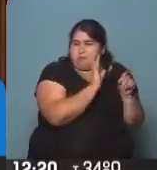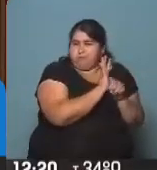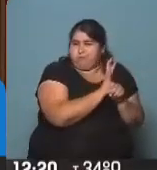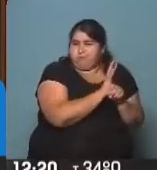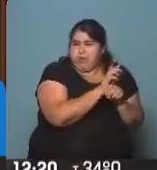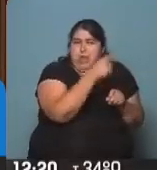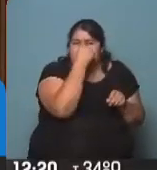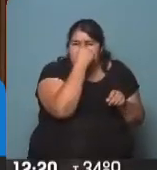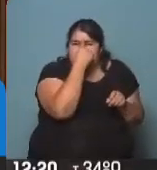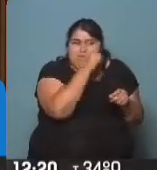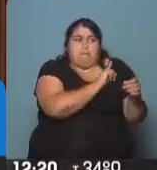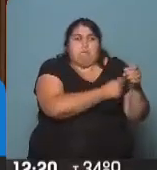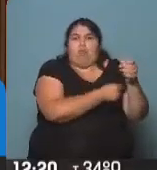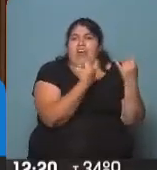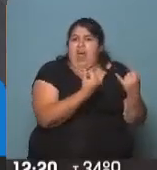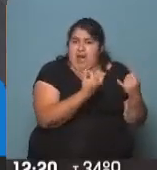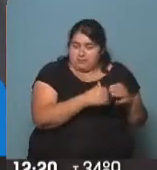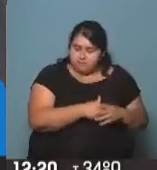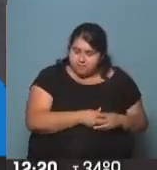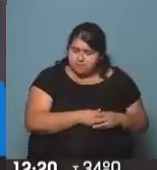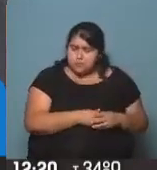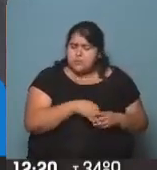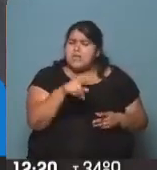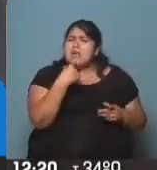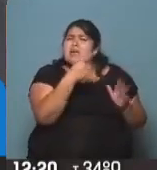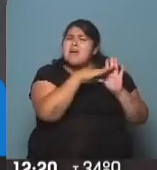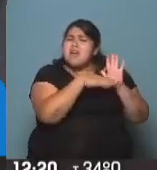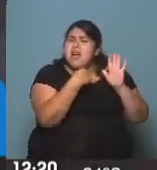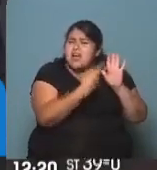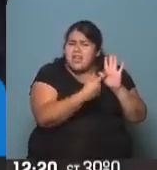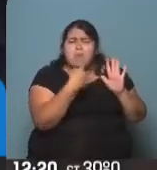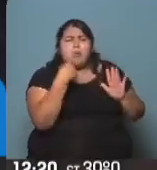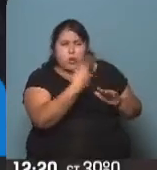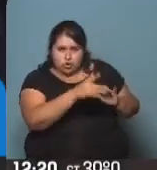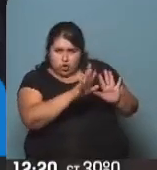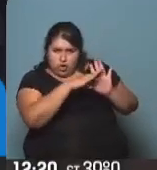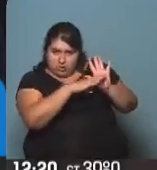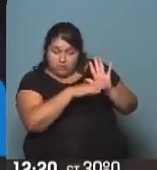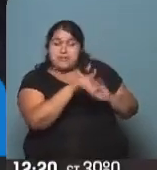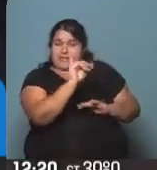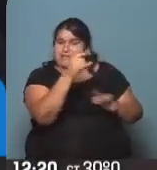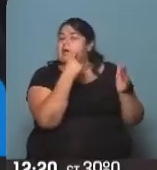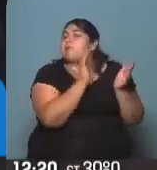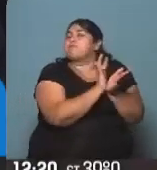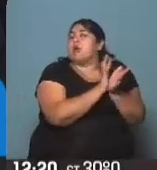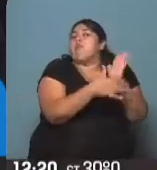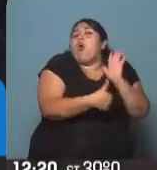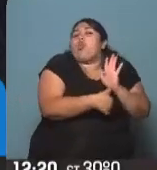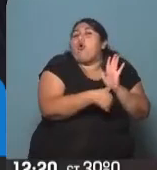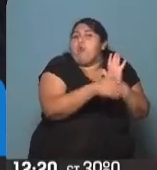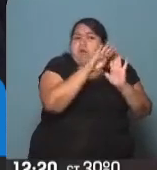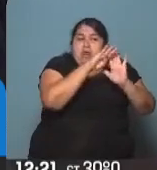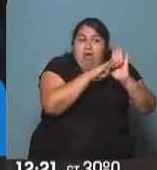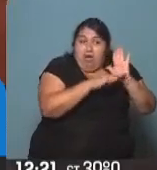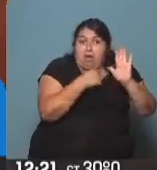que tienen poder. A ver, pero Malmachi, el índice de ese manual, ¿qué dice? El índice de ese manual, de un documento que ha aparecido, es un reglamento. que